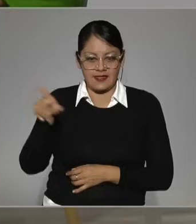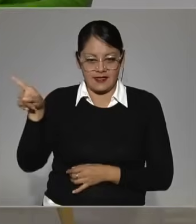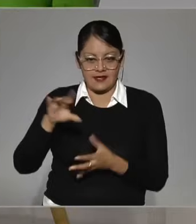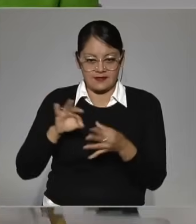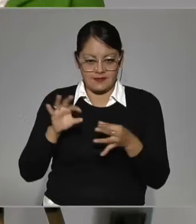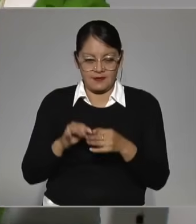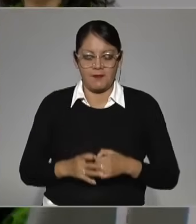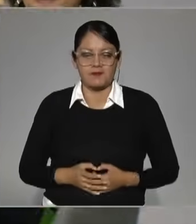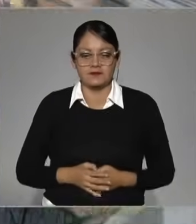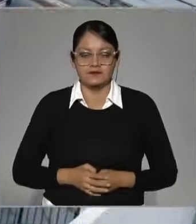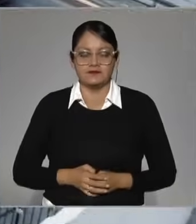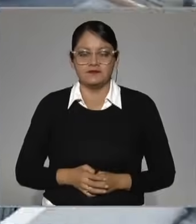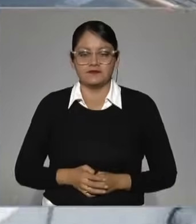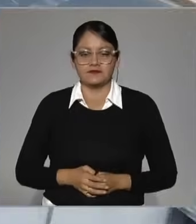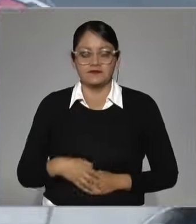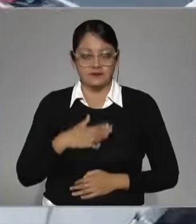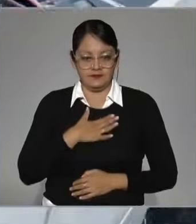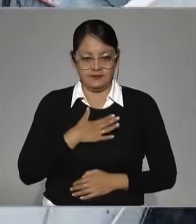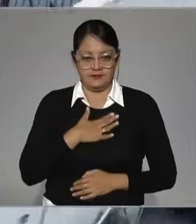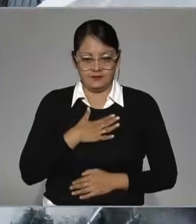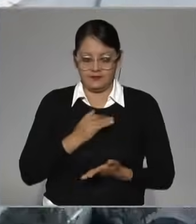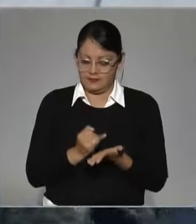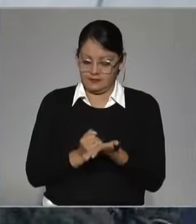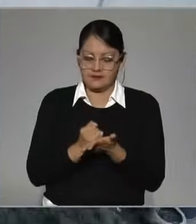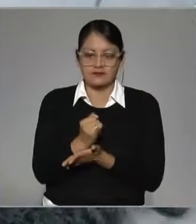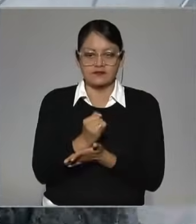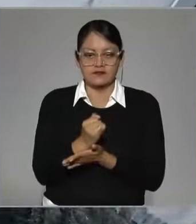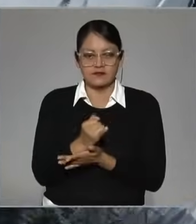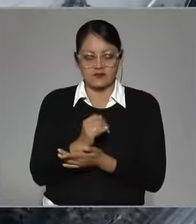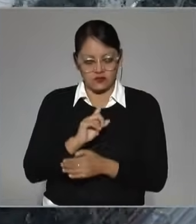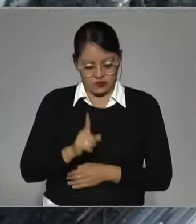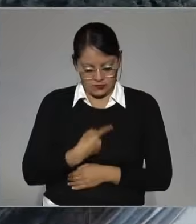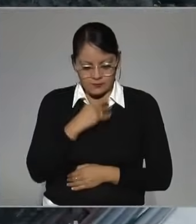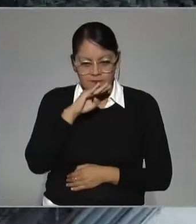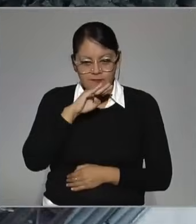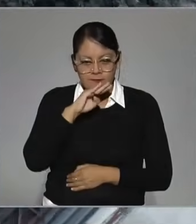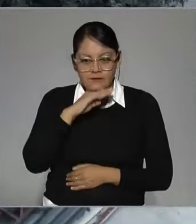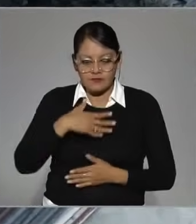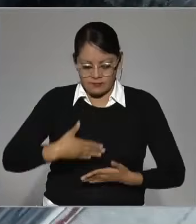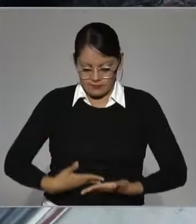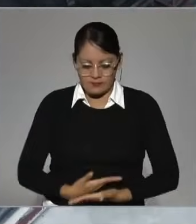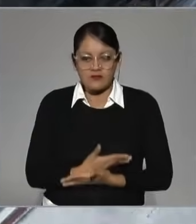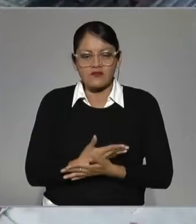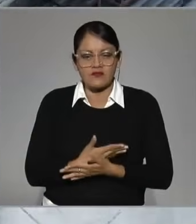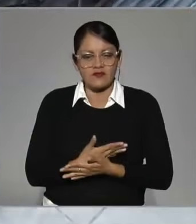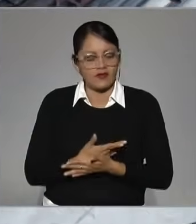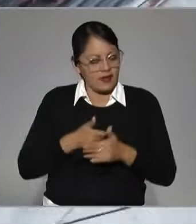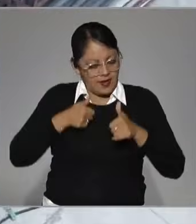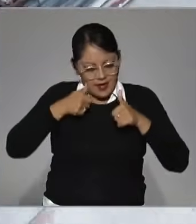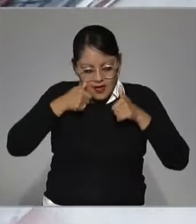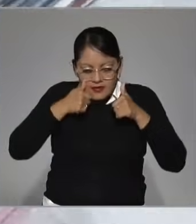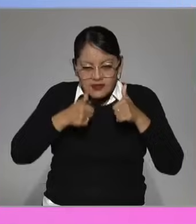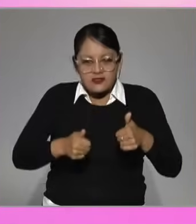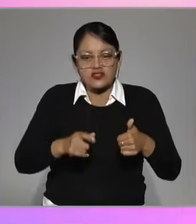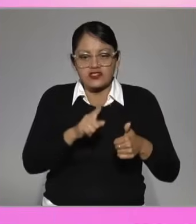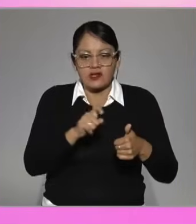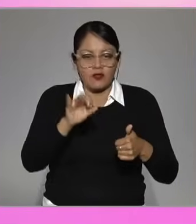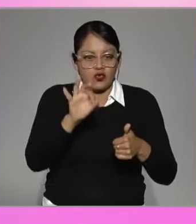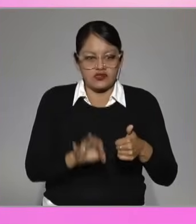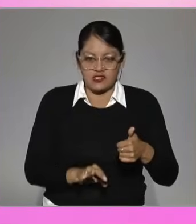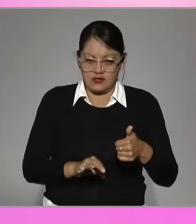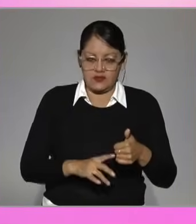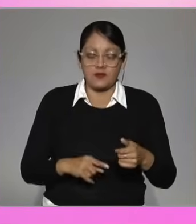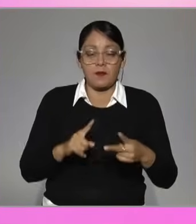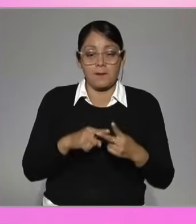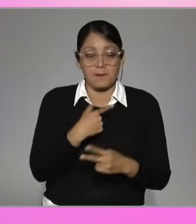verlo. Yo decidí ser mamá de tiempo completo, educar a mis hijos